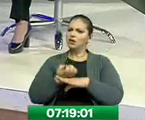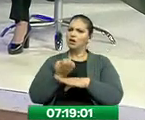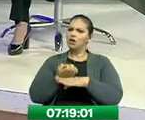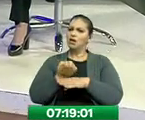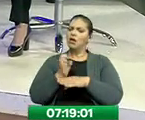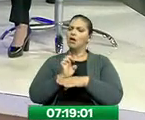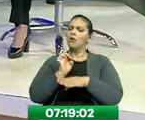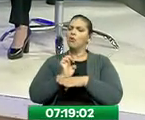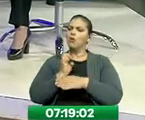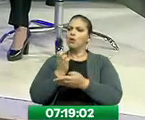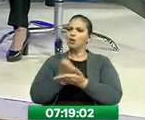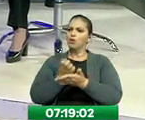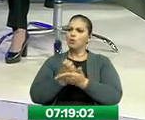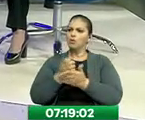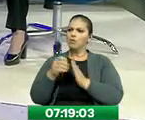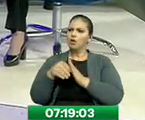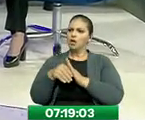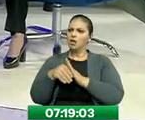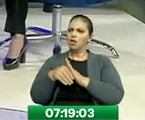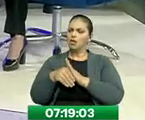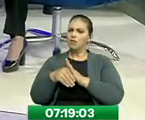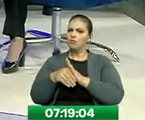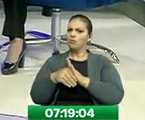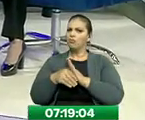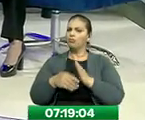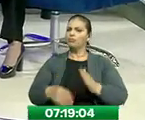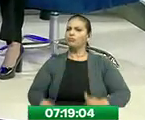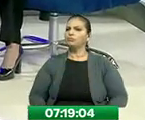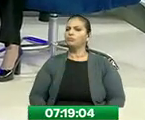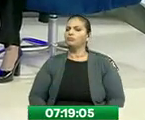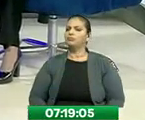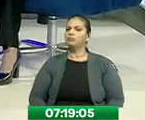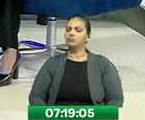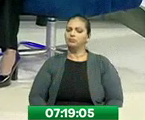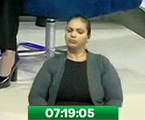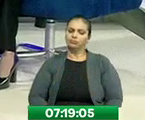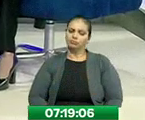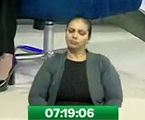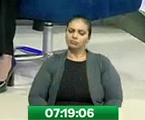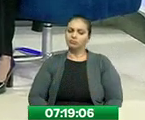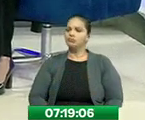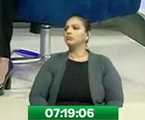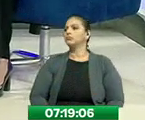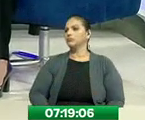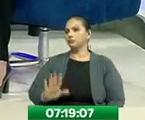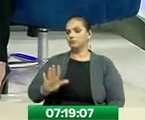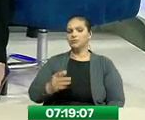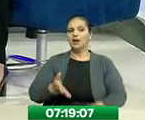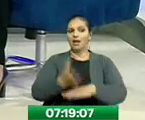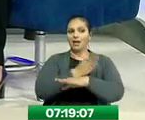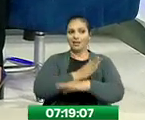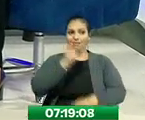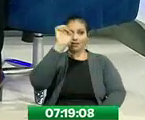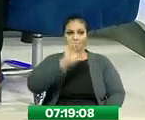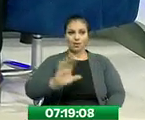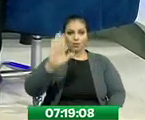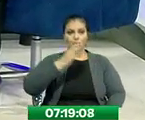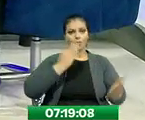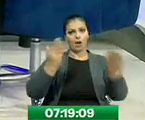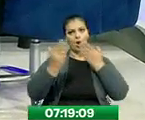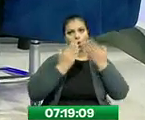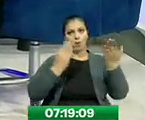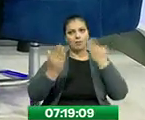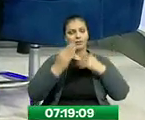subió en justamente a raíz de esta. A raíz de esta negociación. O concordando con esta negociación. Ahora, no